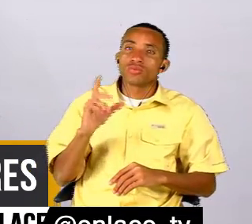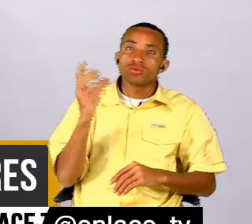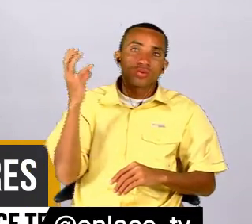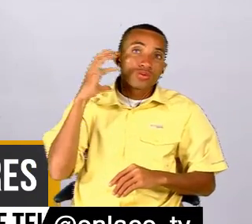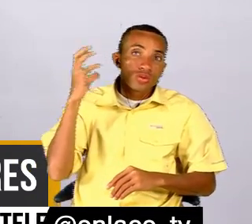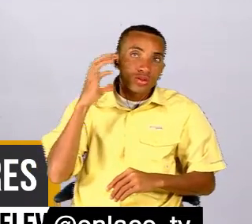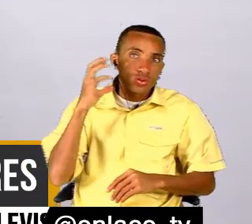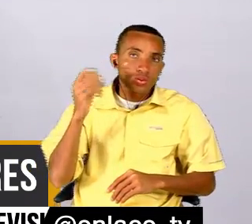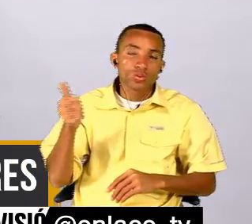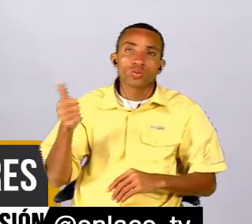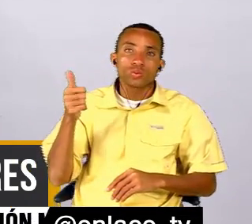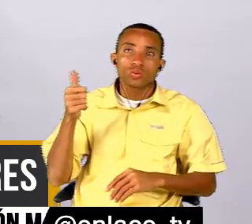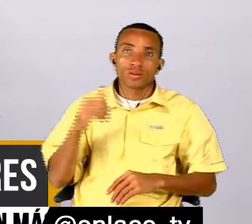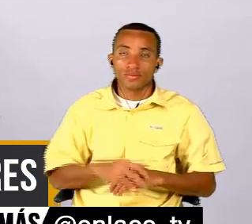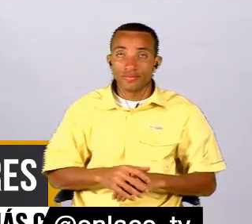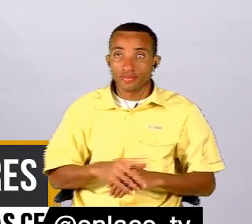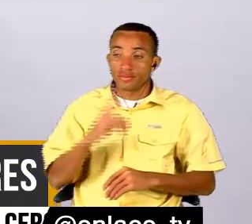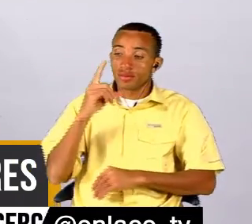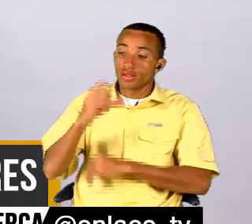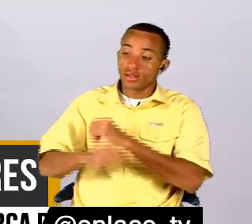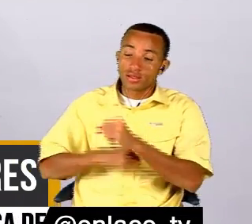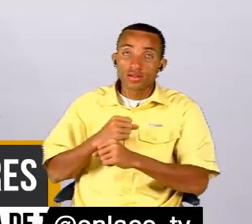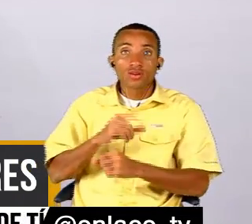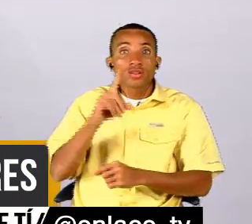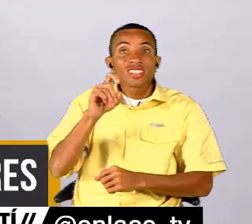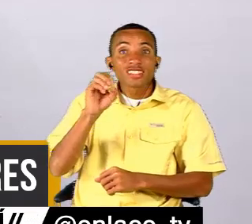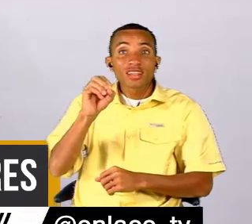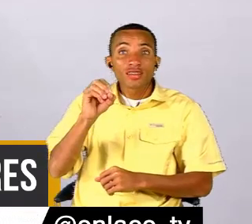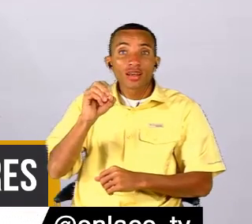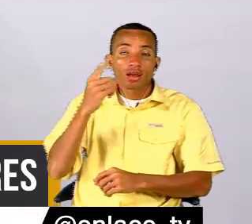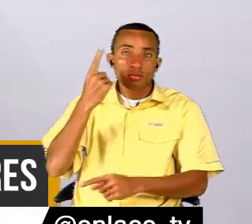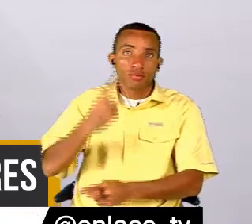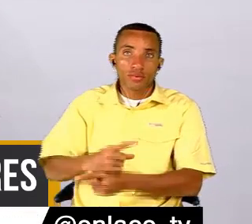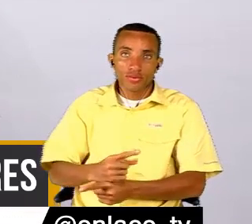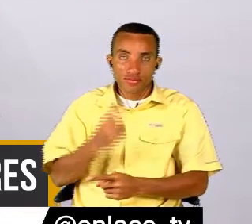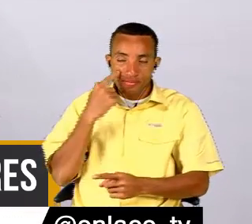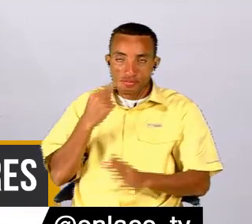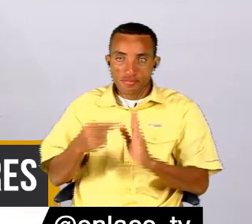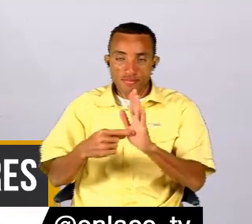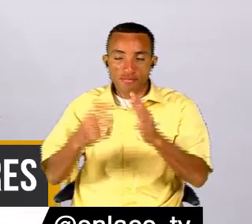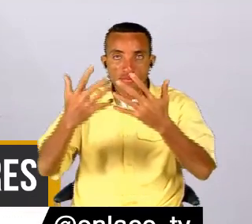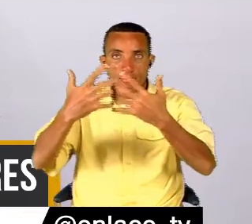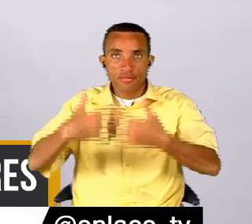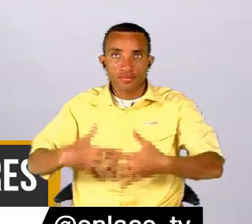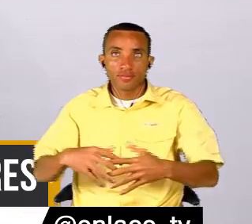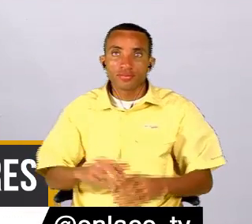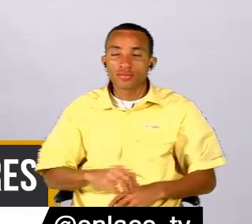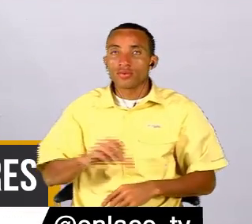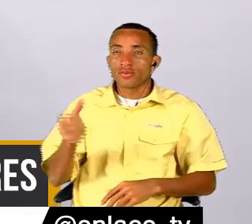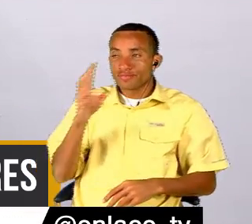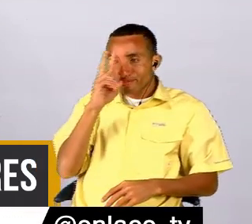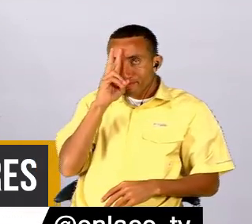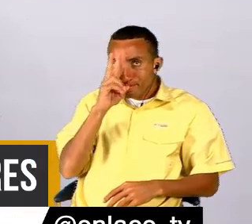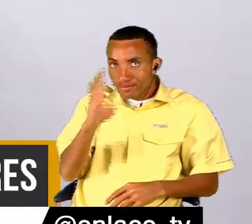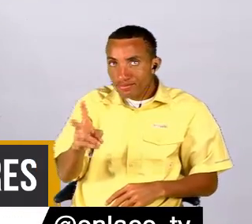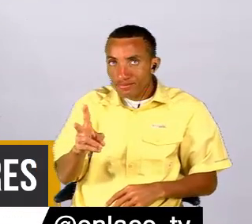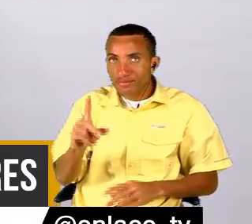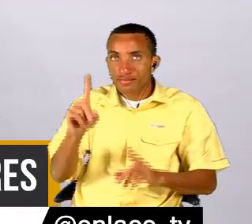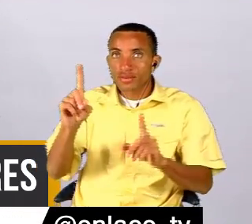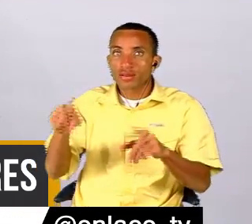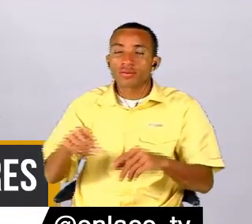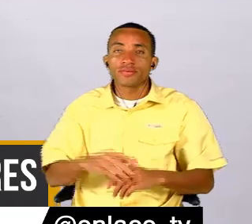precisamente este año sus 60 años al frente de esa empresa. Otro reconocimiento importante es el del